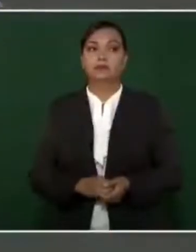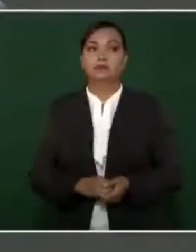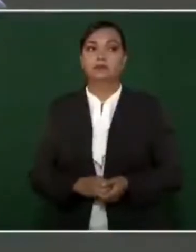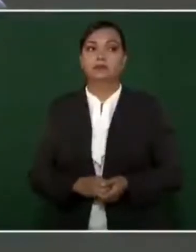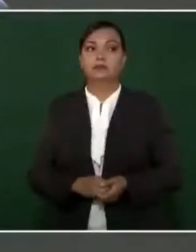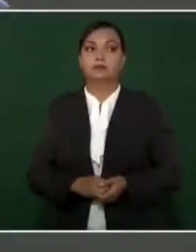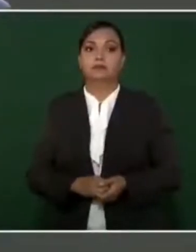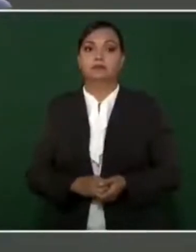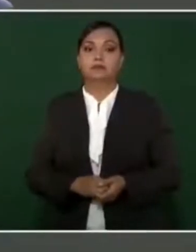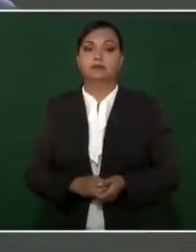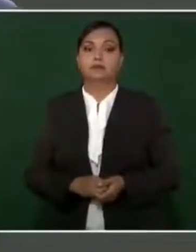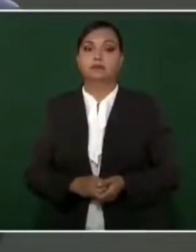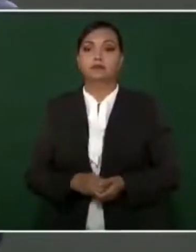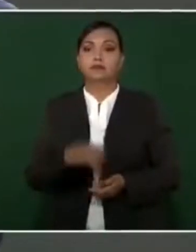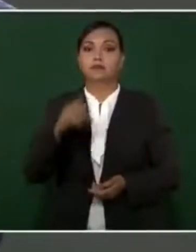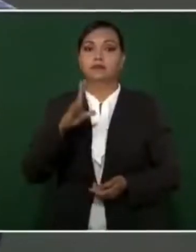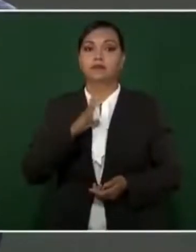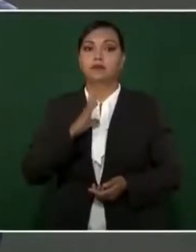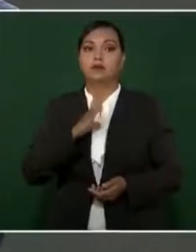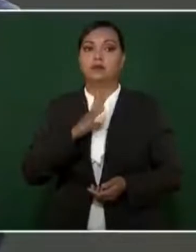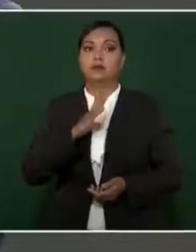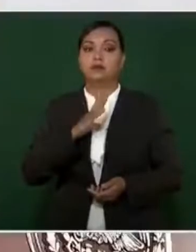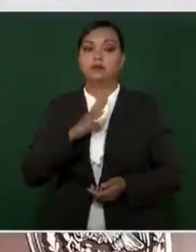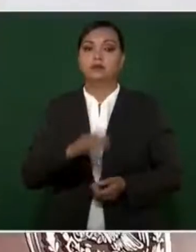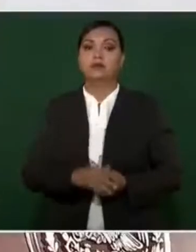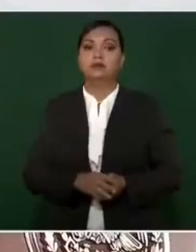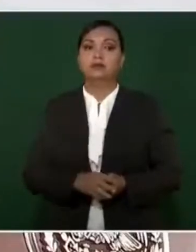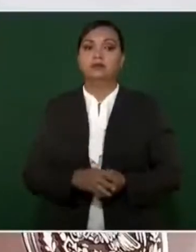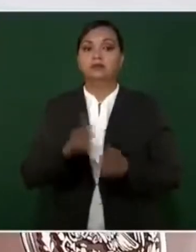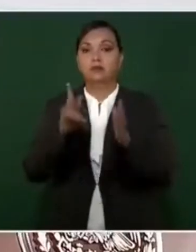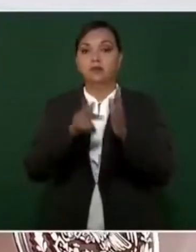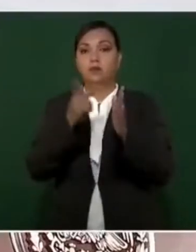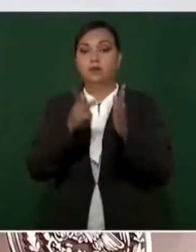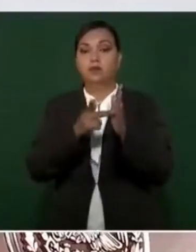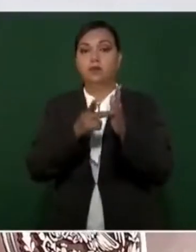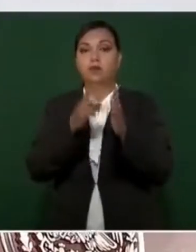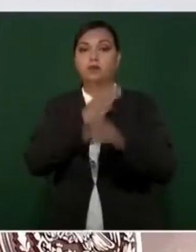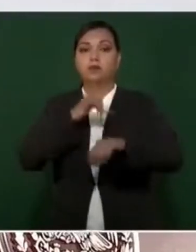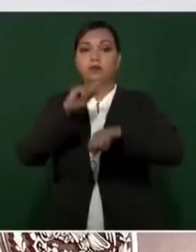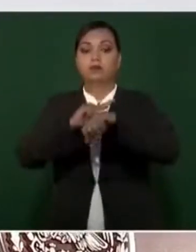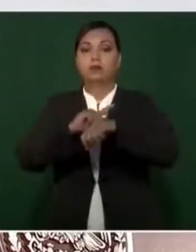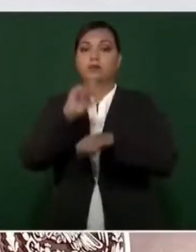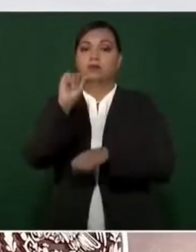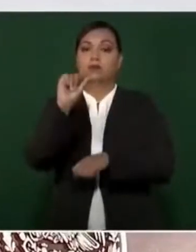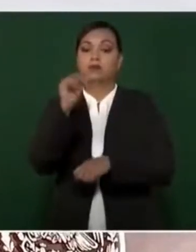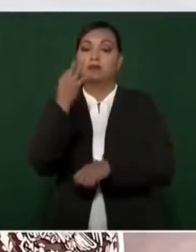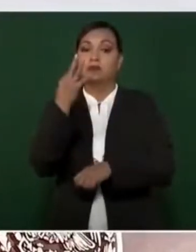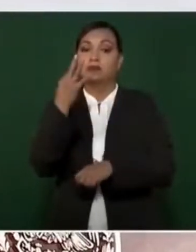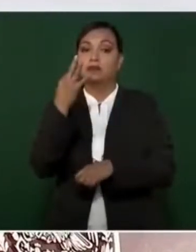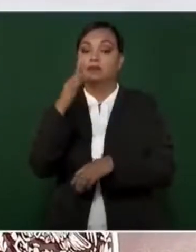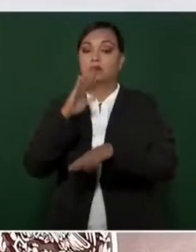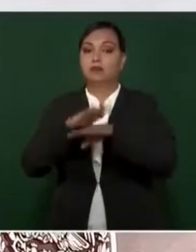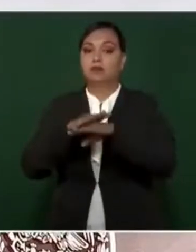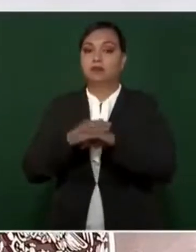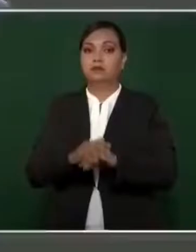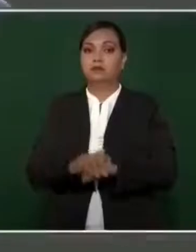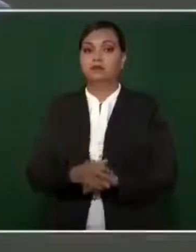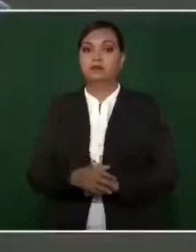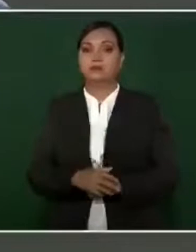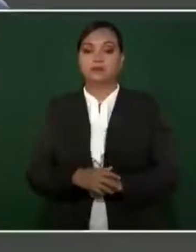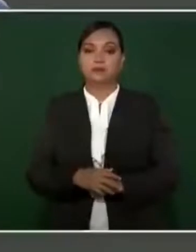Pero hay otros municipios de los 43 que